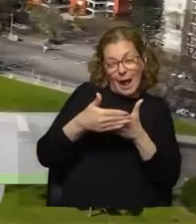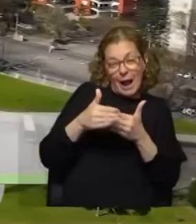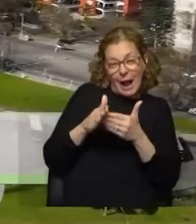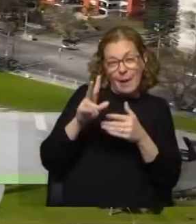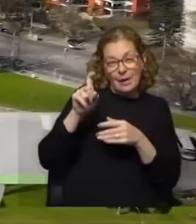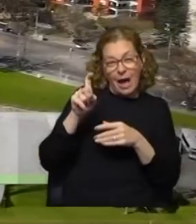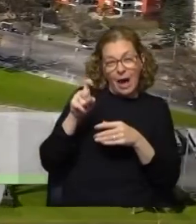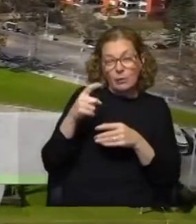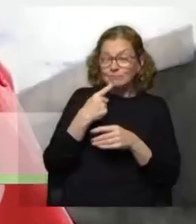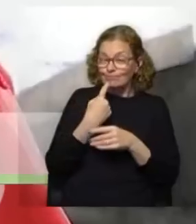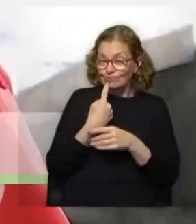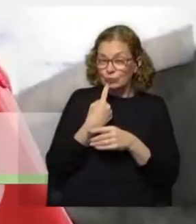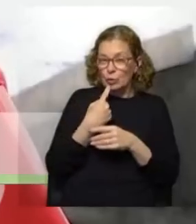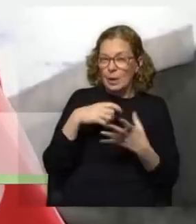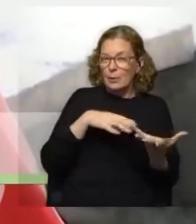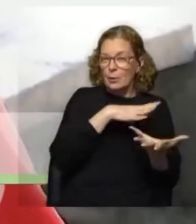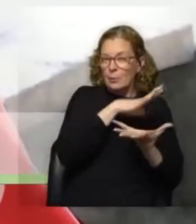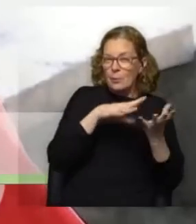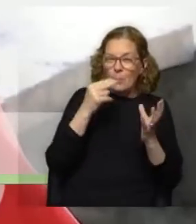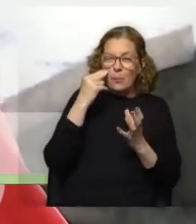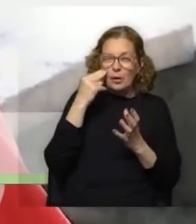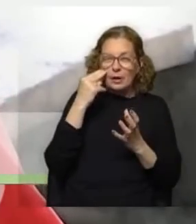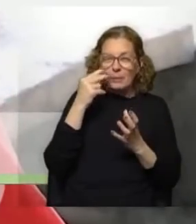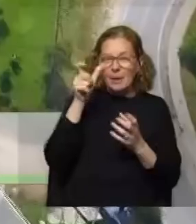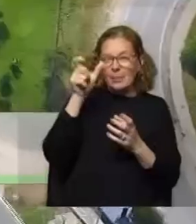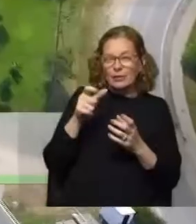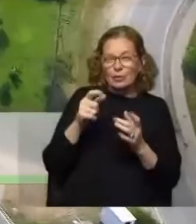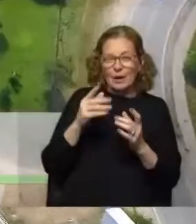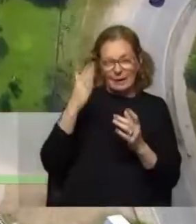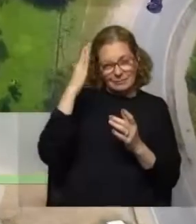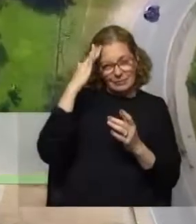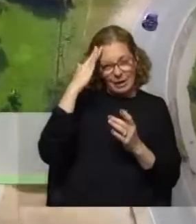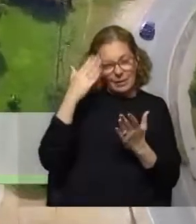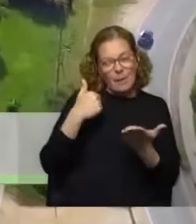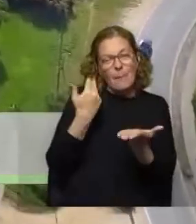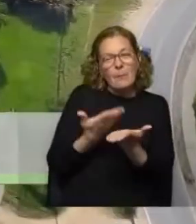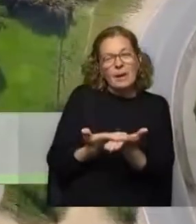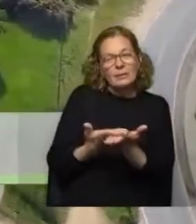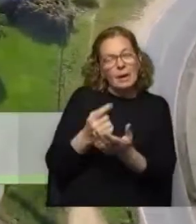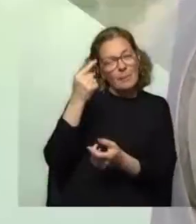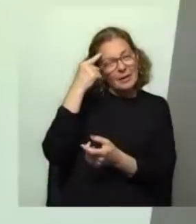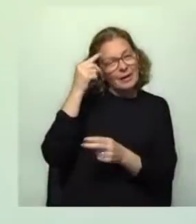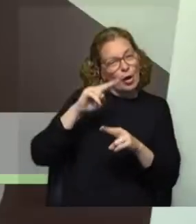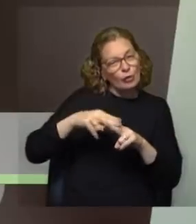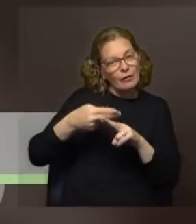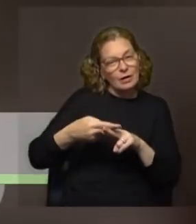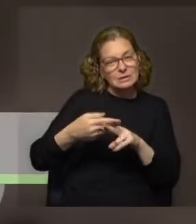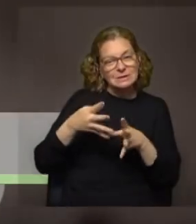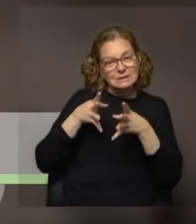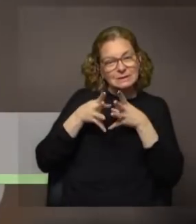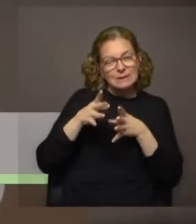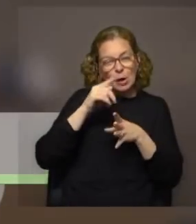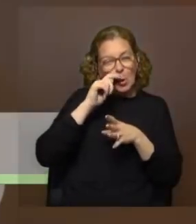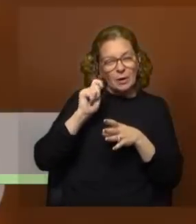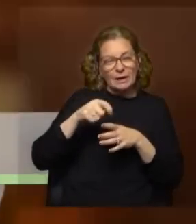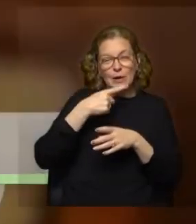generan cuestionamientos por los impactos sociales y ambientales de parte de personas de La Academia que plantean repensar la rambla guerra en